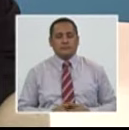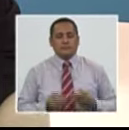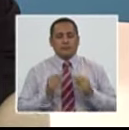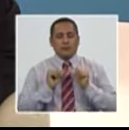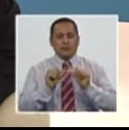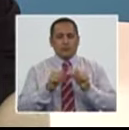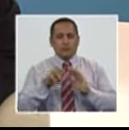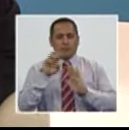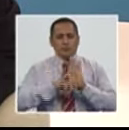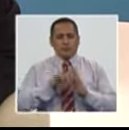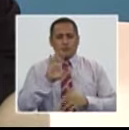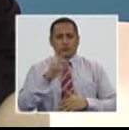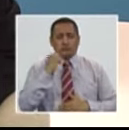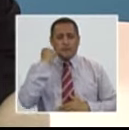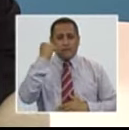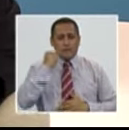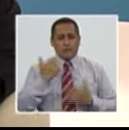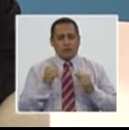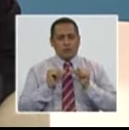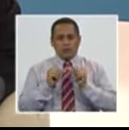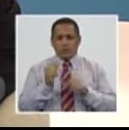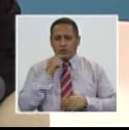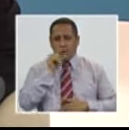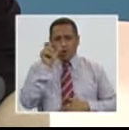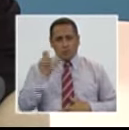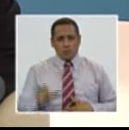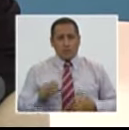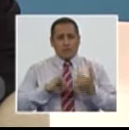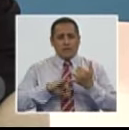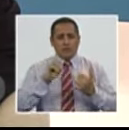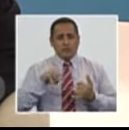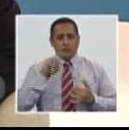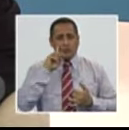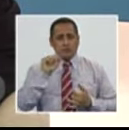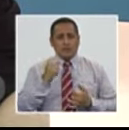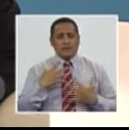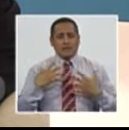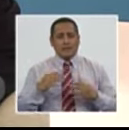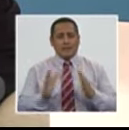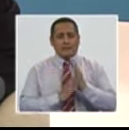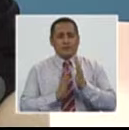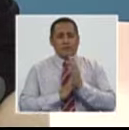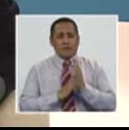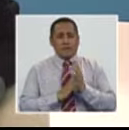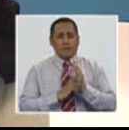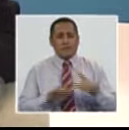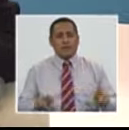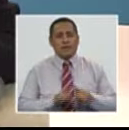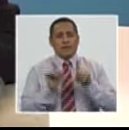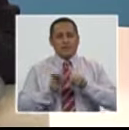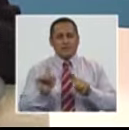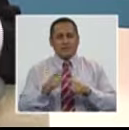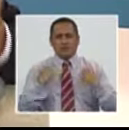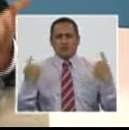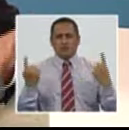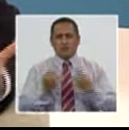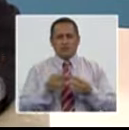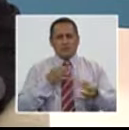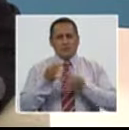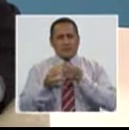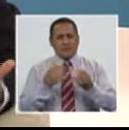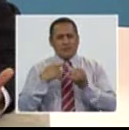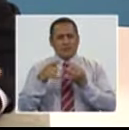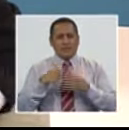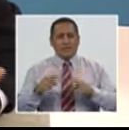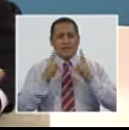continuamos con el programa de tus derechos seguimos con la autora Sonia Cavalier la defensoría del pueblo y de todo este